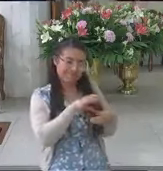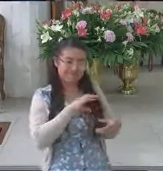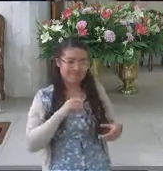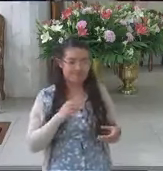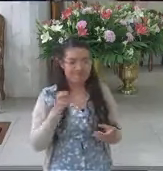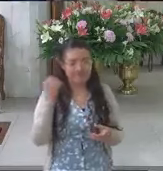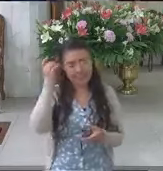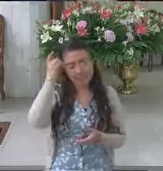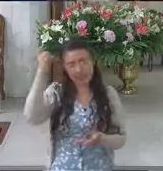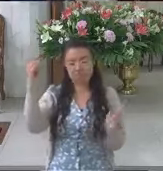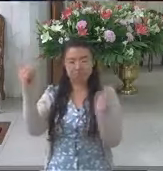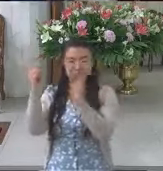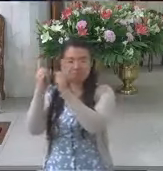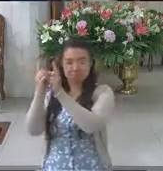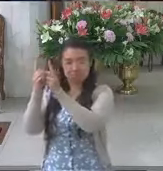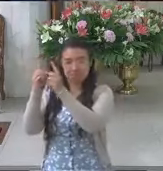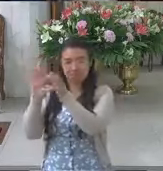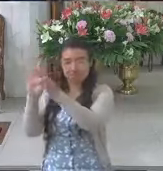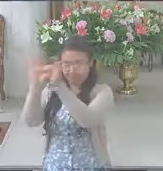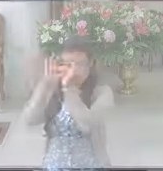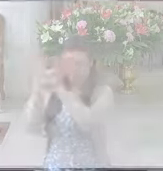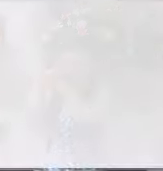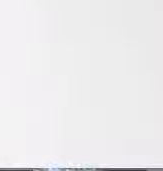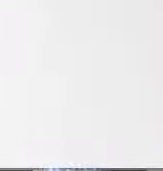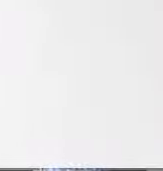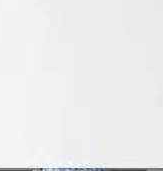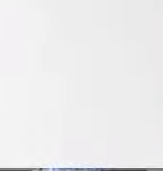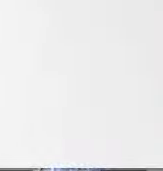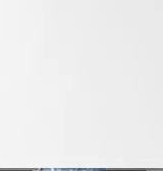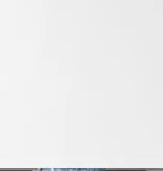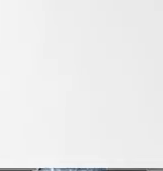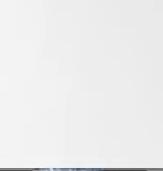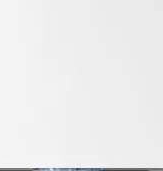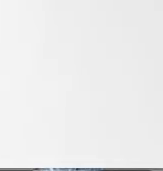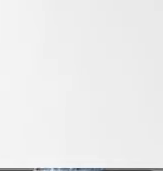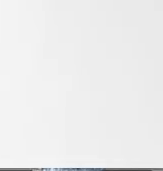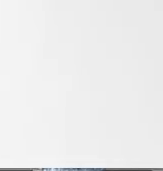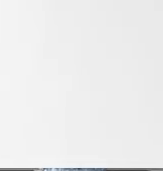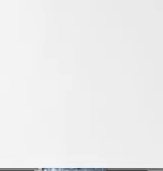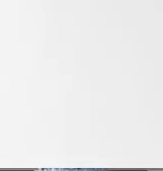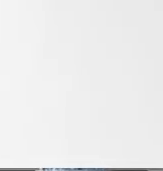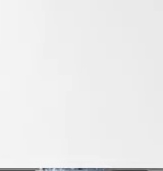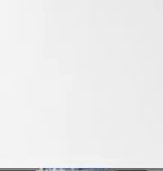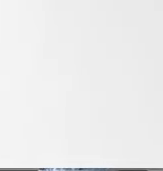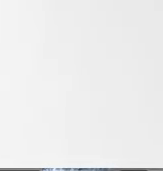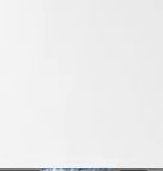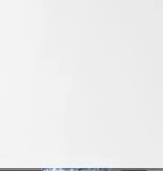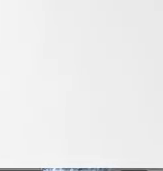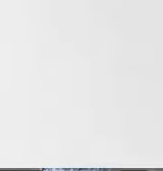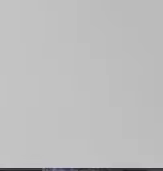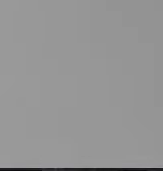celestial nuestro señor Jesucristo y también venga usted que todavía no es cristiano